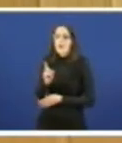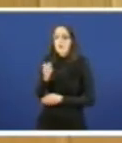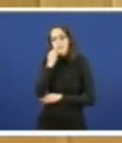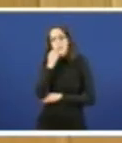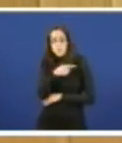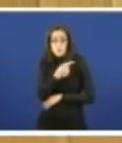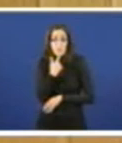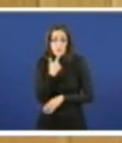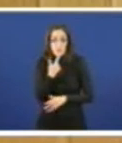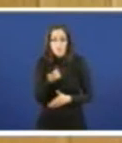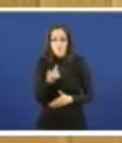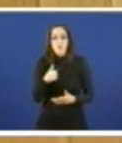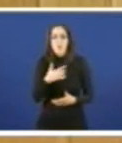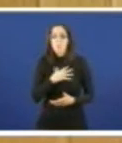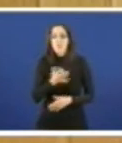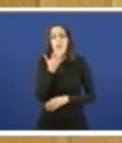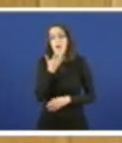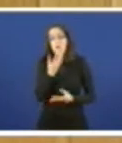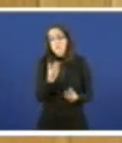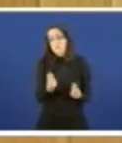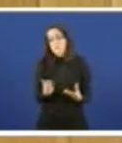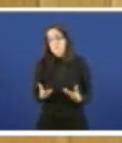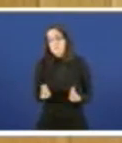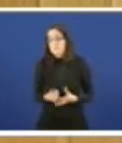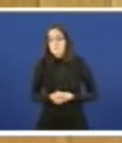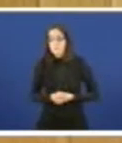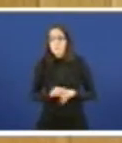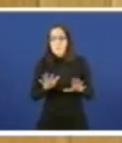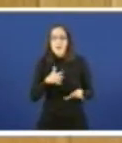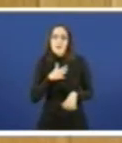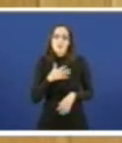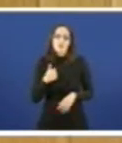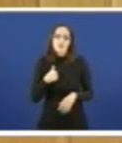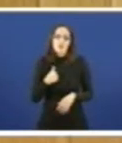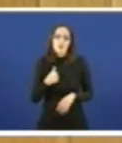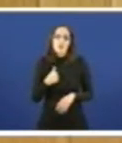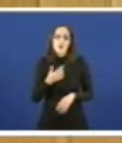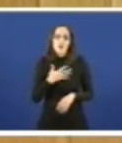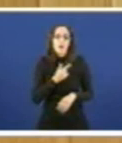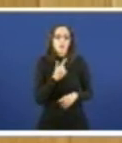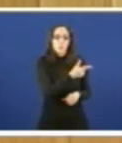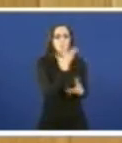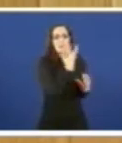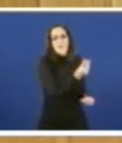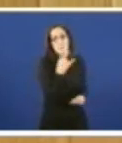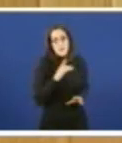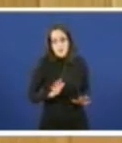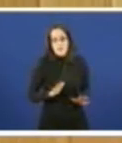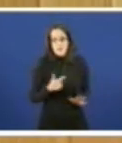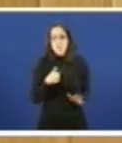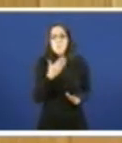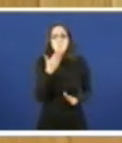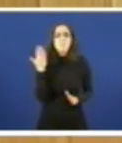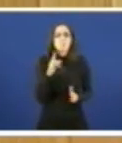vostede. Podría poñerlle moitos exemplos, pero, dende logo, que non quero que vostede entenda esta proposición non de lei como